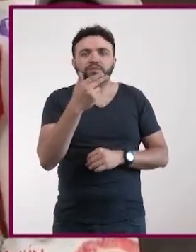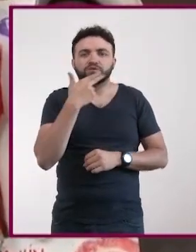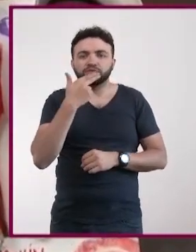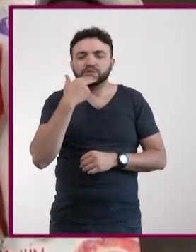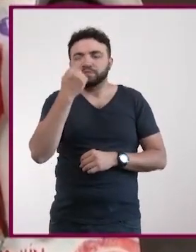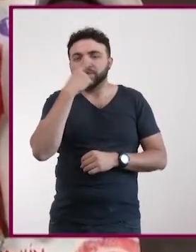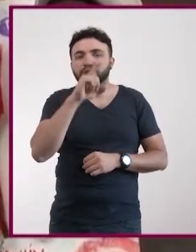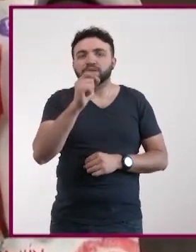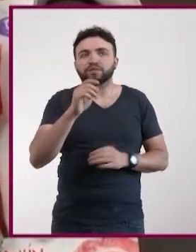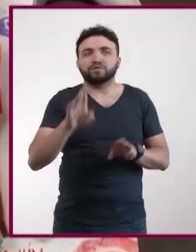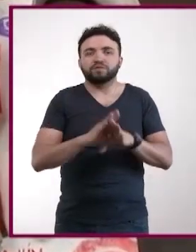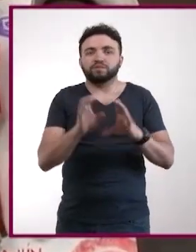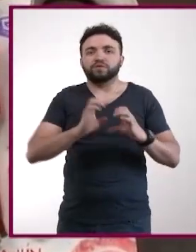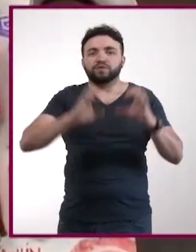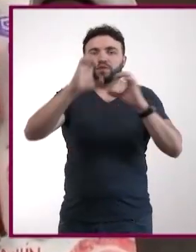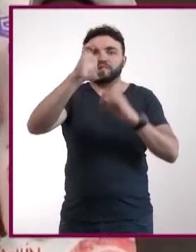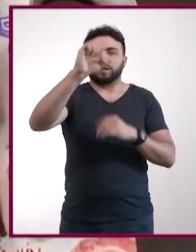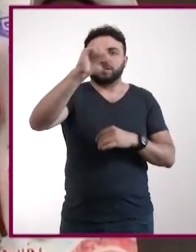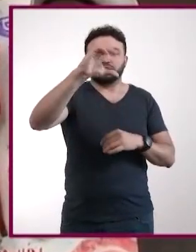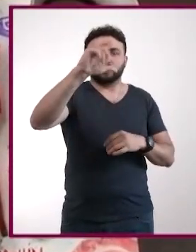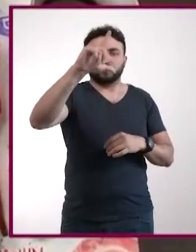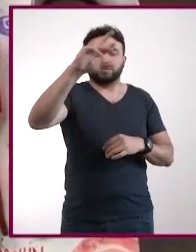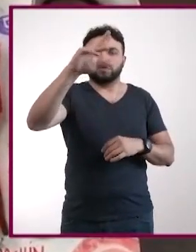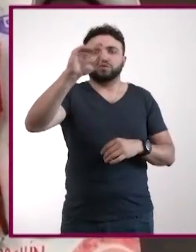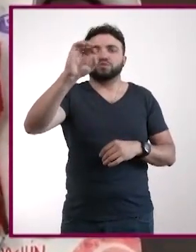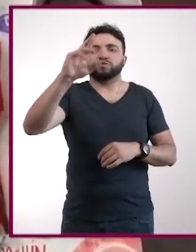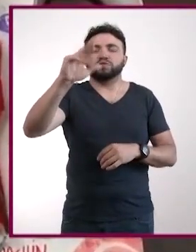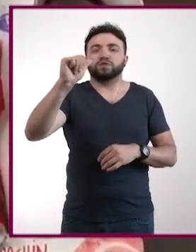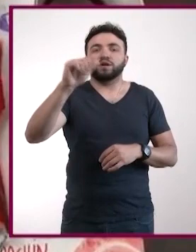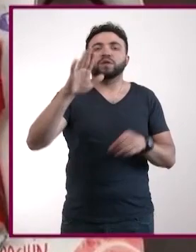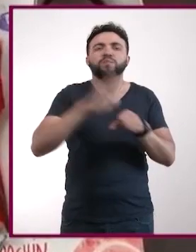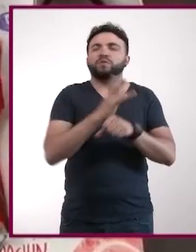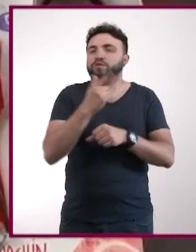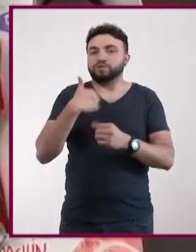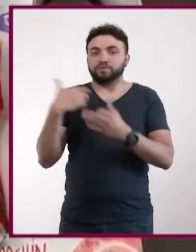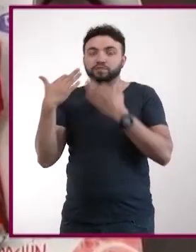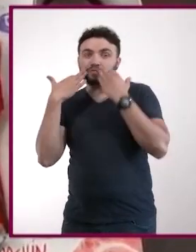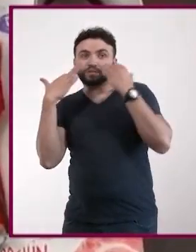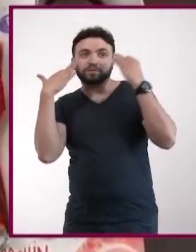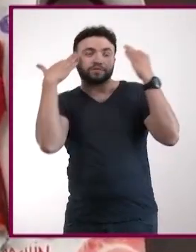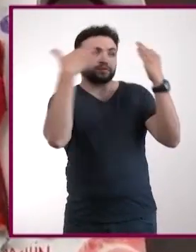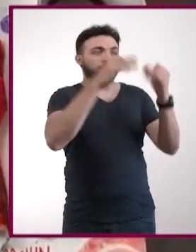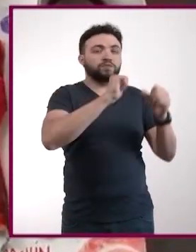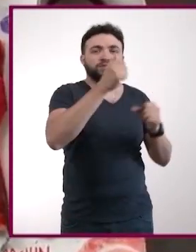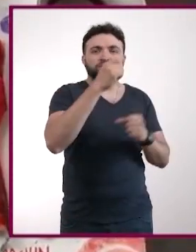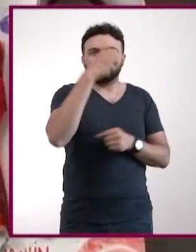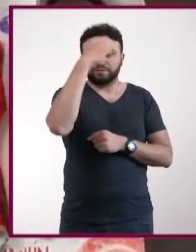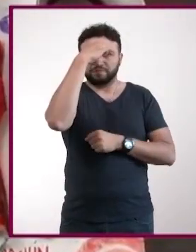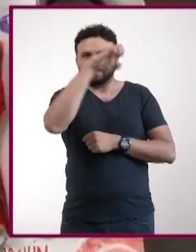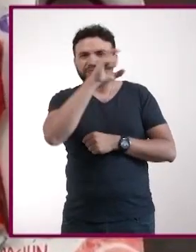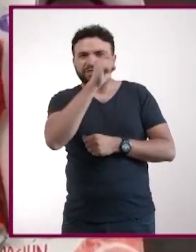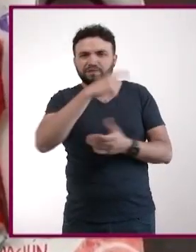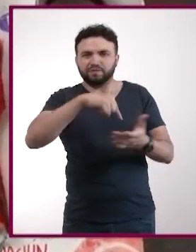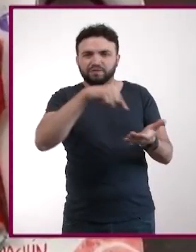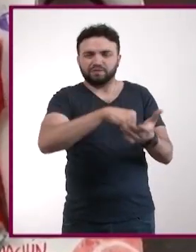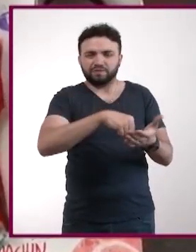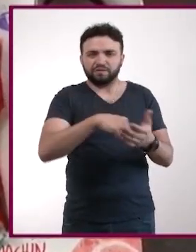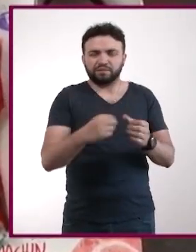una escultura porque hacia los ojos externos pues también es algo pues ajeno, ¿no? Al lugar donde